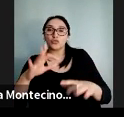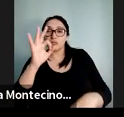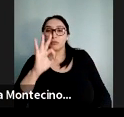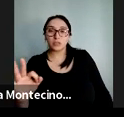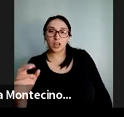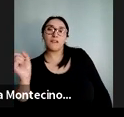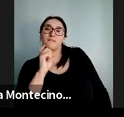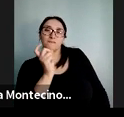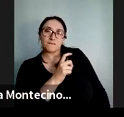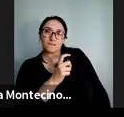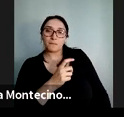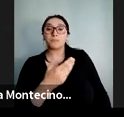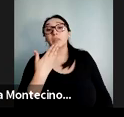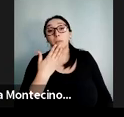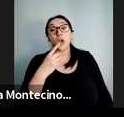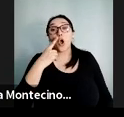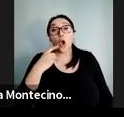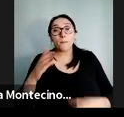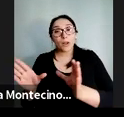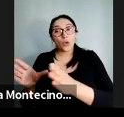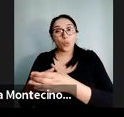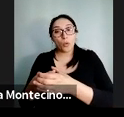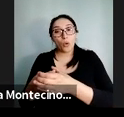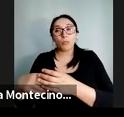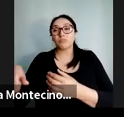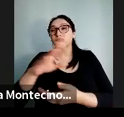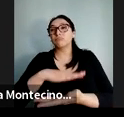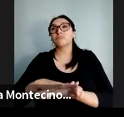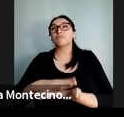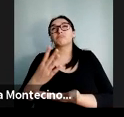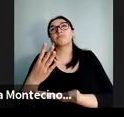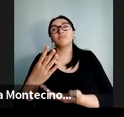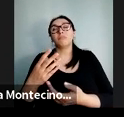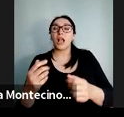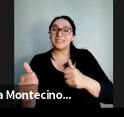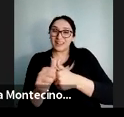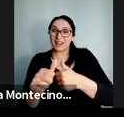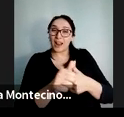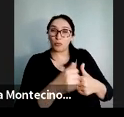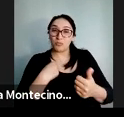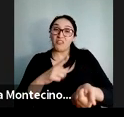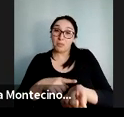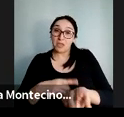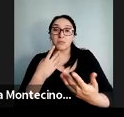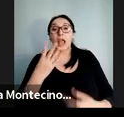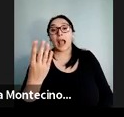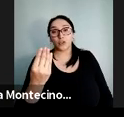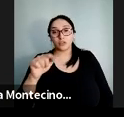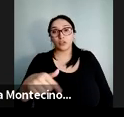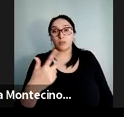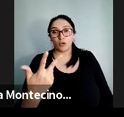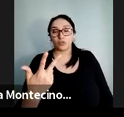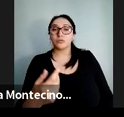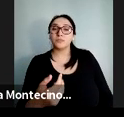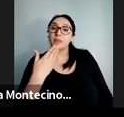ataques por parte de un hombre o grupos de hombres de su entorno, un 14,8%, al consultar si habían sufrido esta violencia por parte